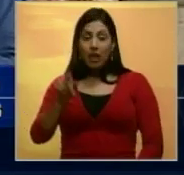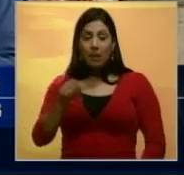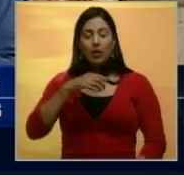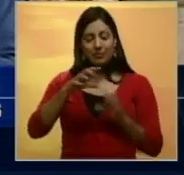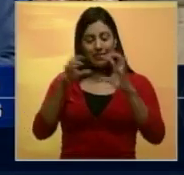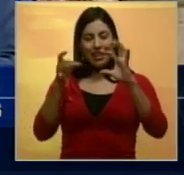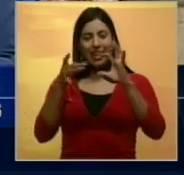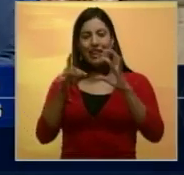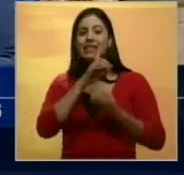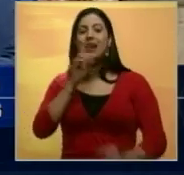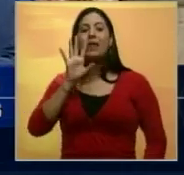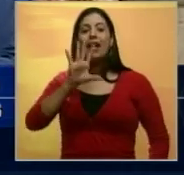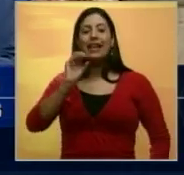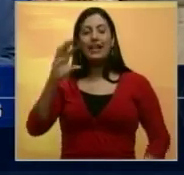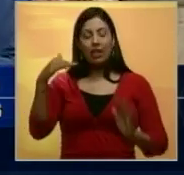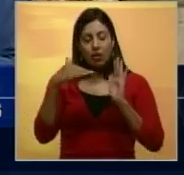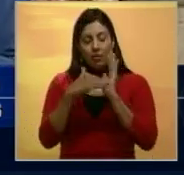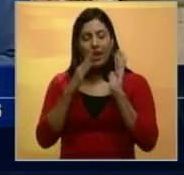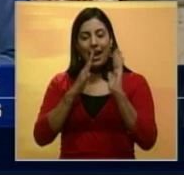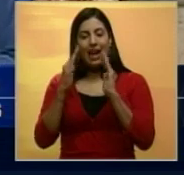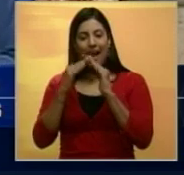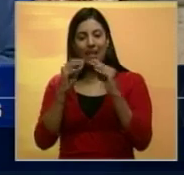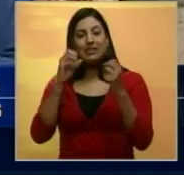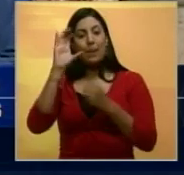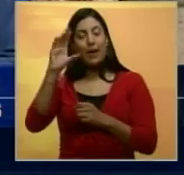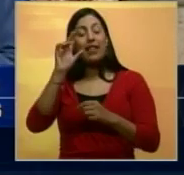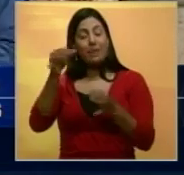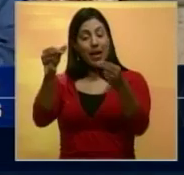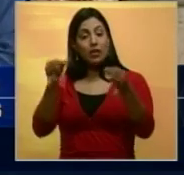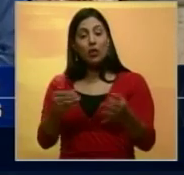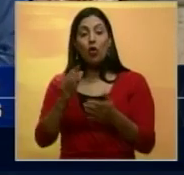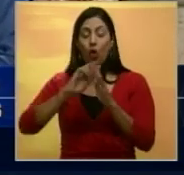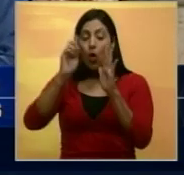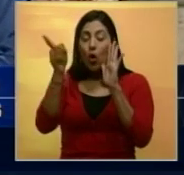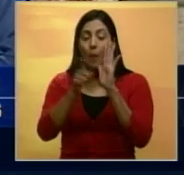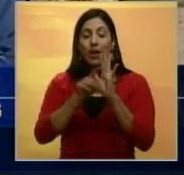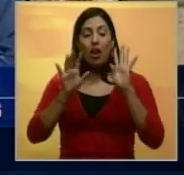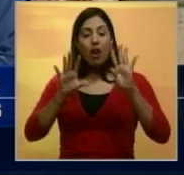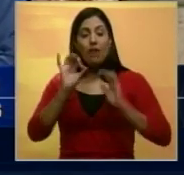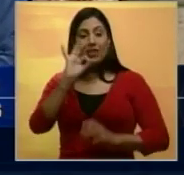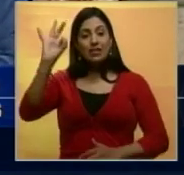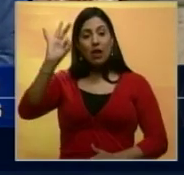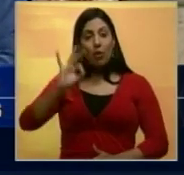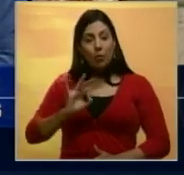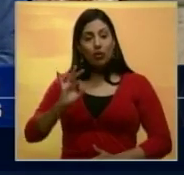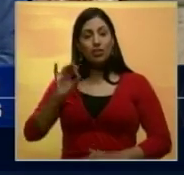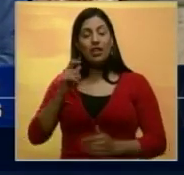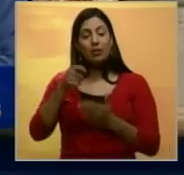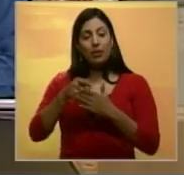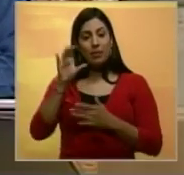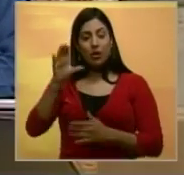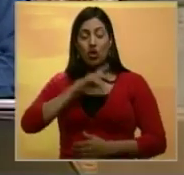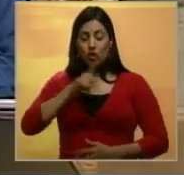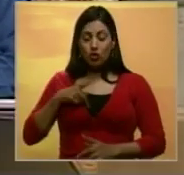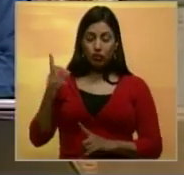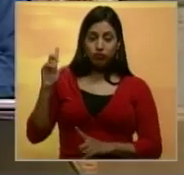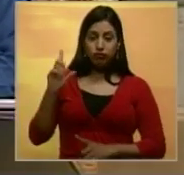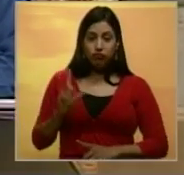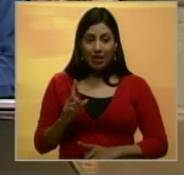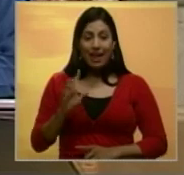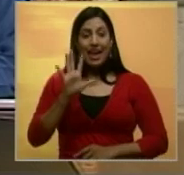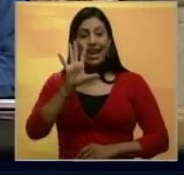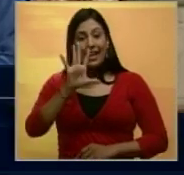la tarjeta a 500.000 hogares de la patria, además de asegurar haber cubierto 90% de los pensionados del país. Hoy hemos llegado